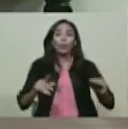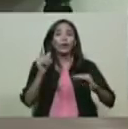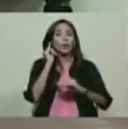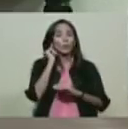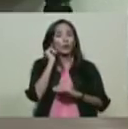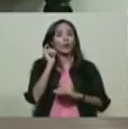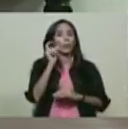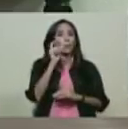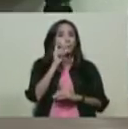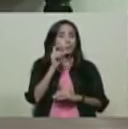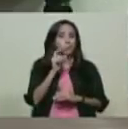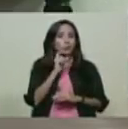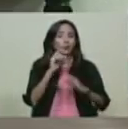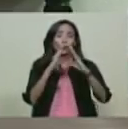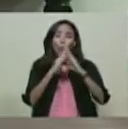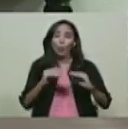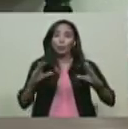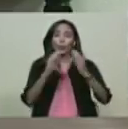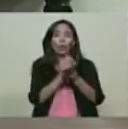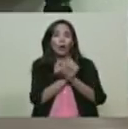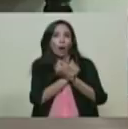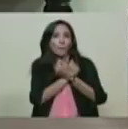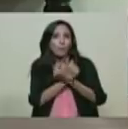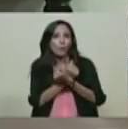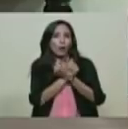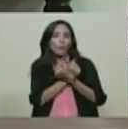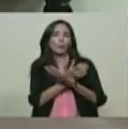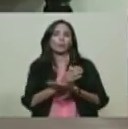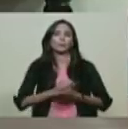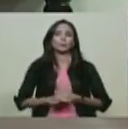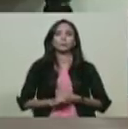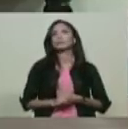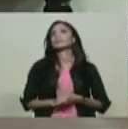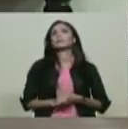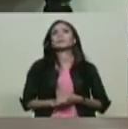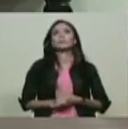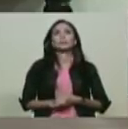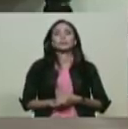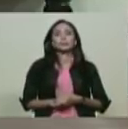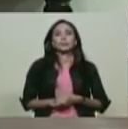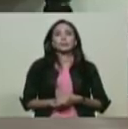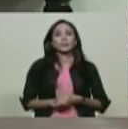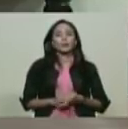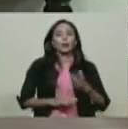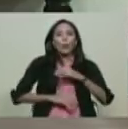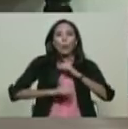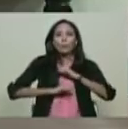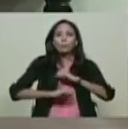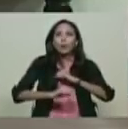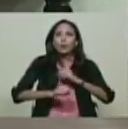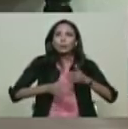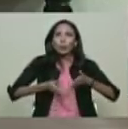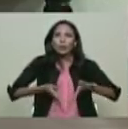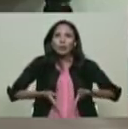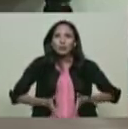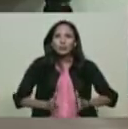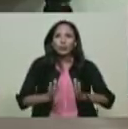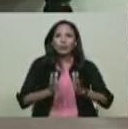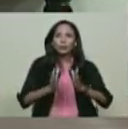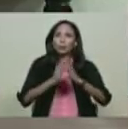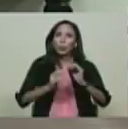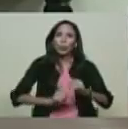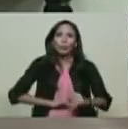de este país. Con un abrazo de amor, con el parto humanizado, además el taller, el curso,